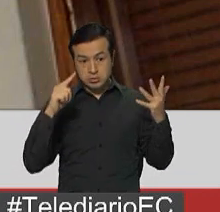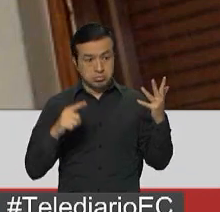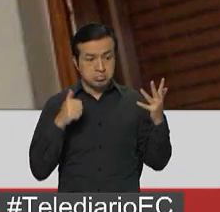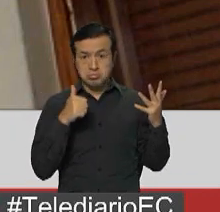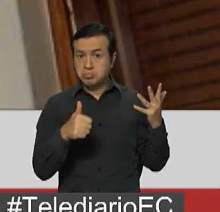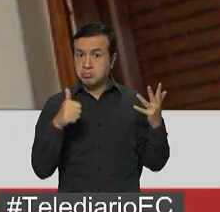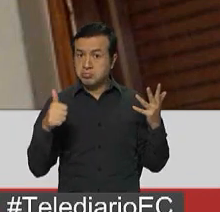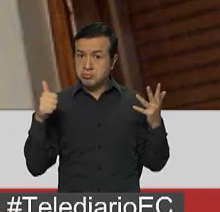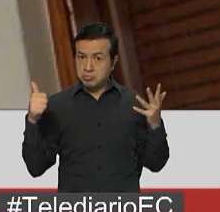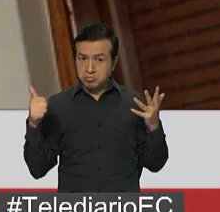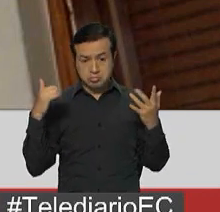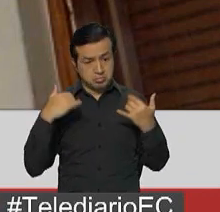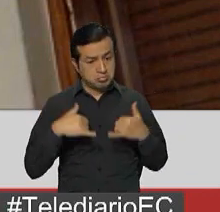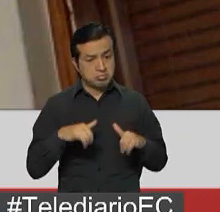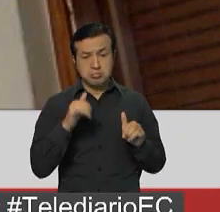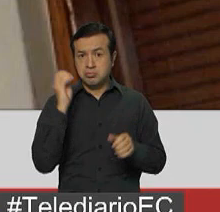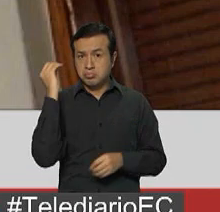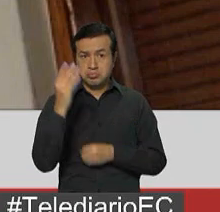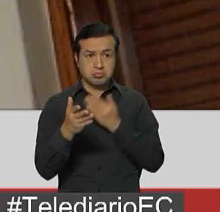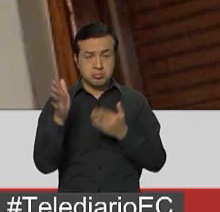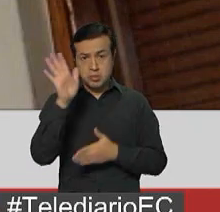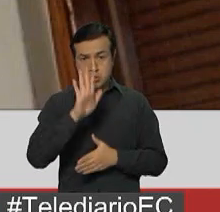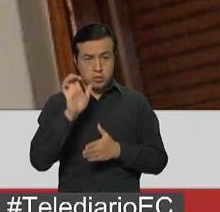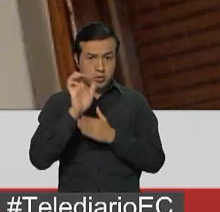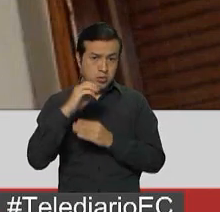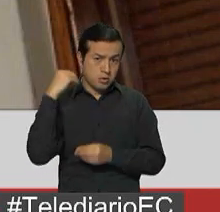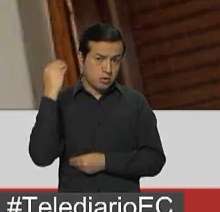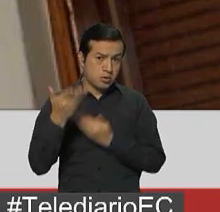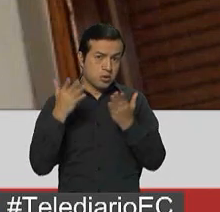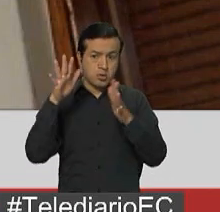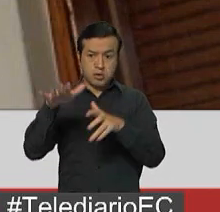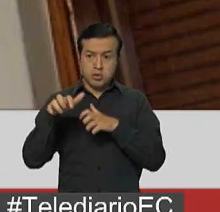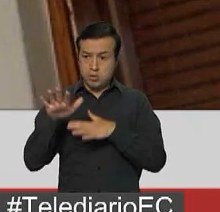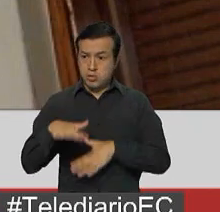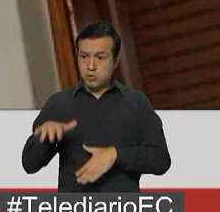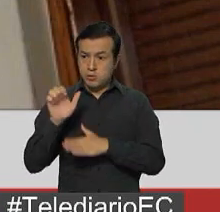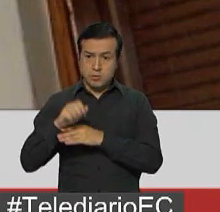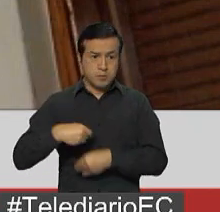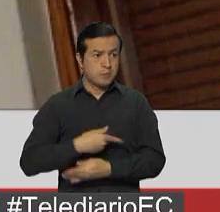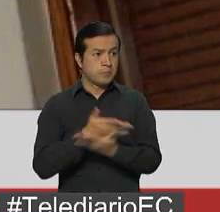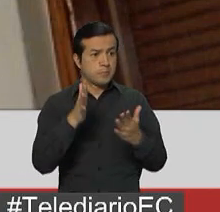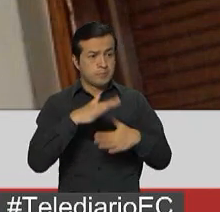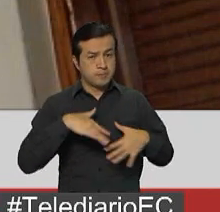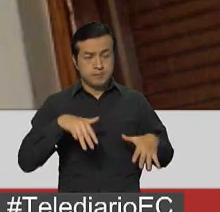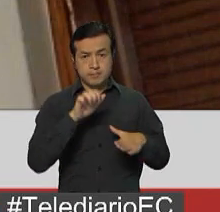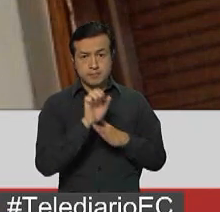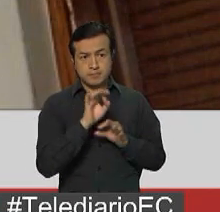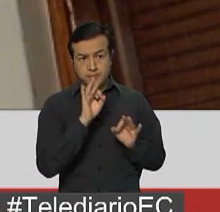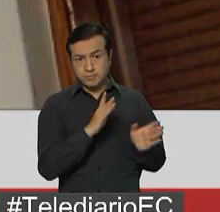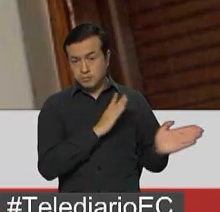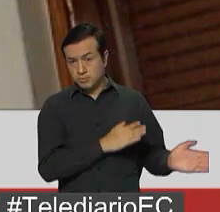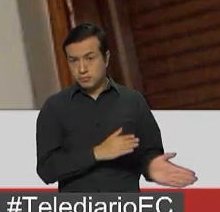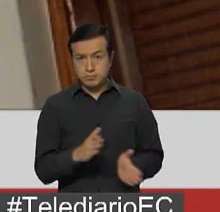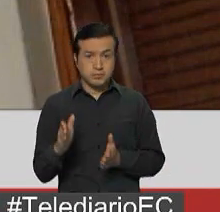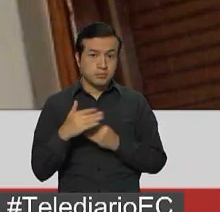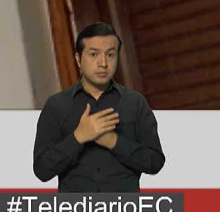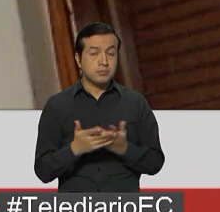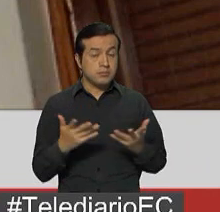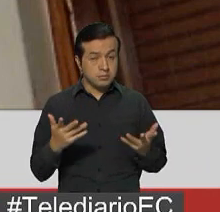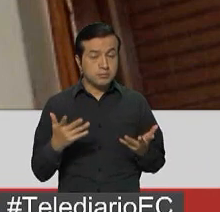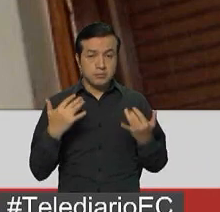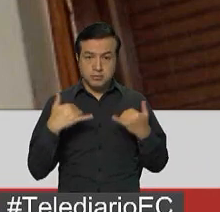ha mantenido abastecido al ecuador milagro ecuatoriano ha mantenido abastecido al ecuador y por lo tanto podemos